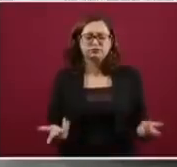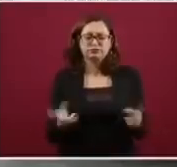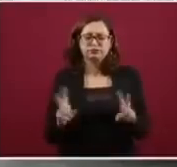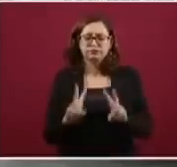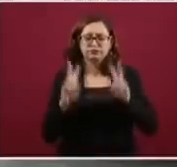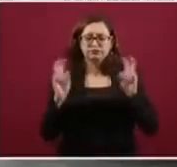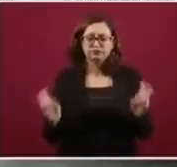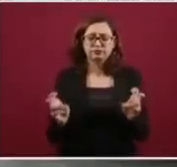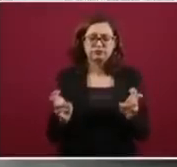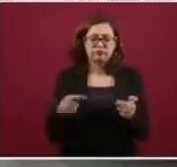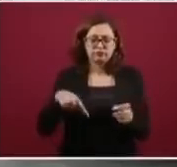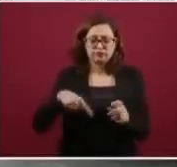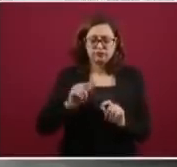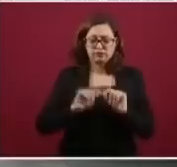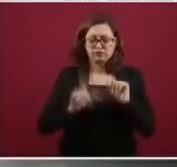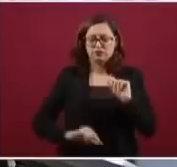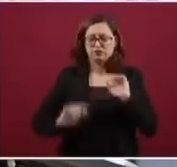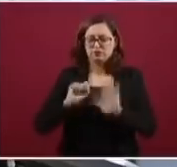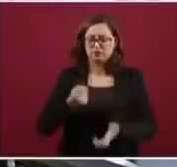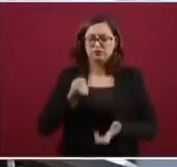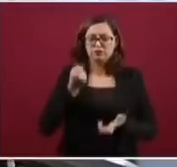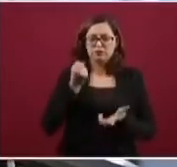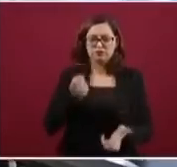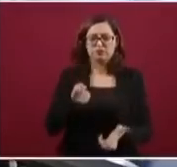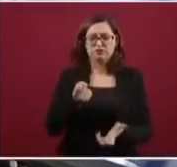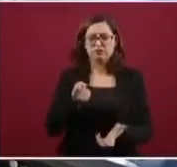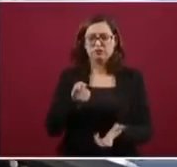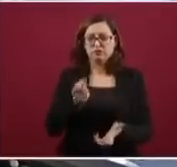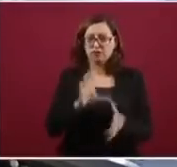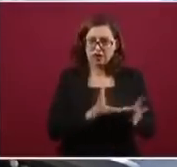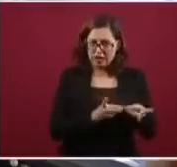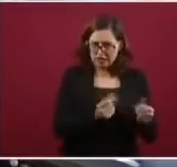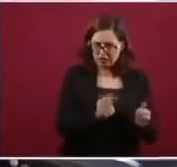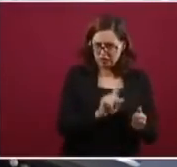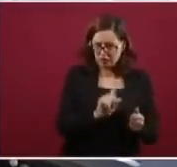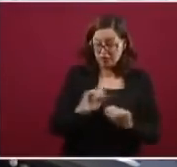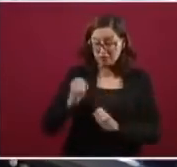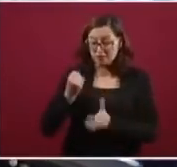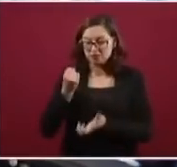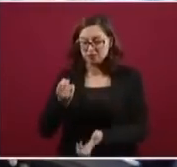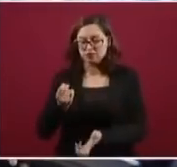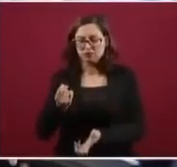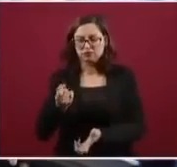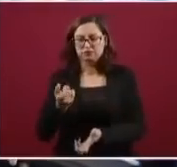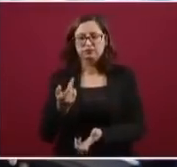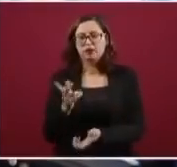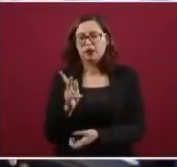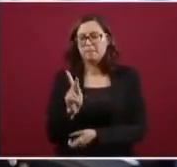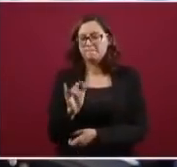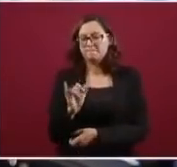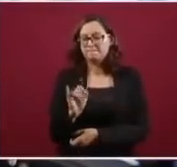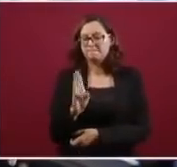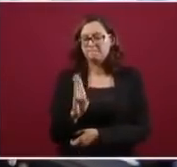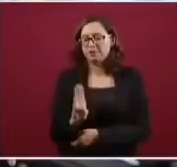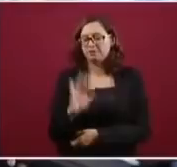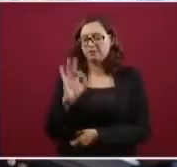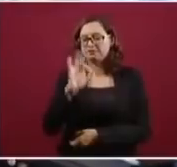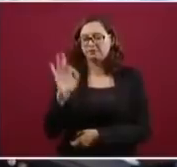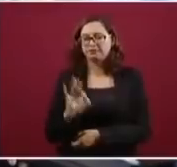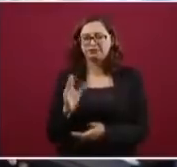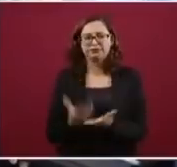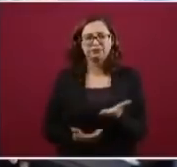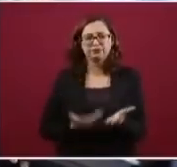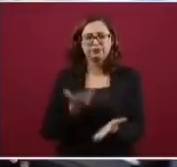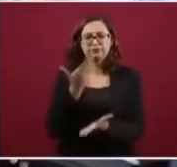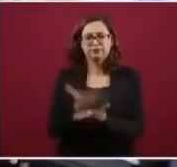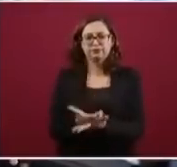del estado la inversión no el gasto del porcentaje del pib que está proponiendo y cuál va a